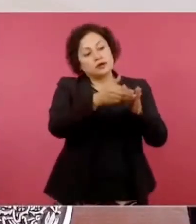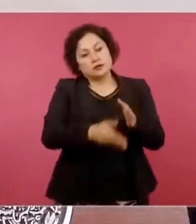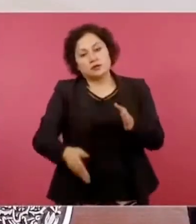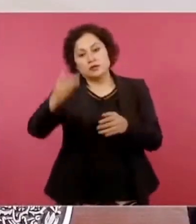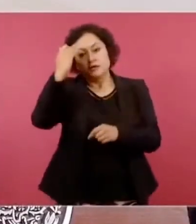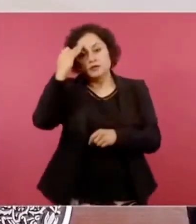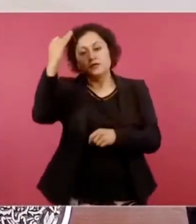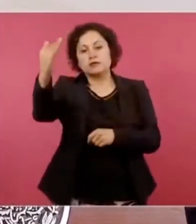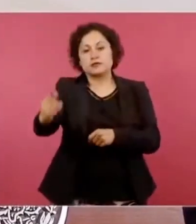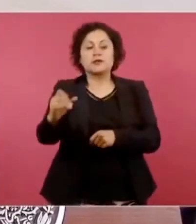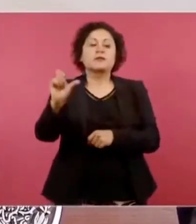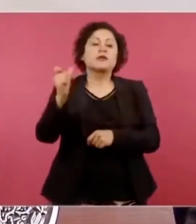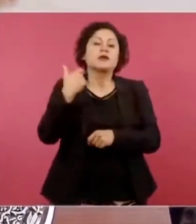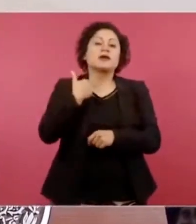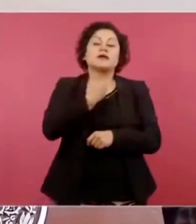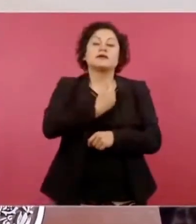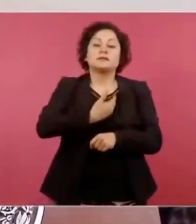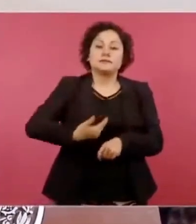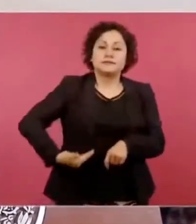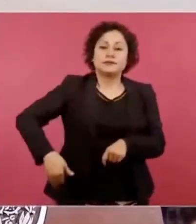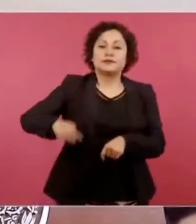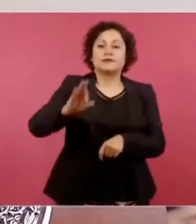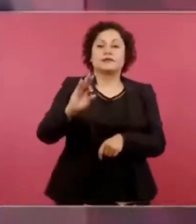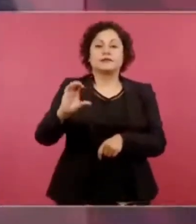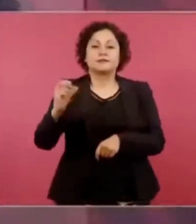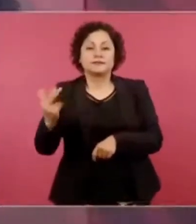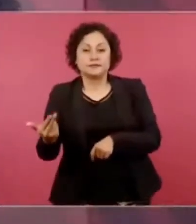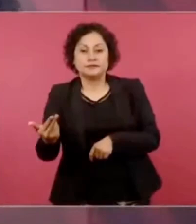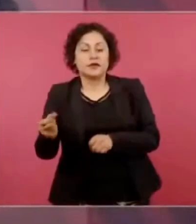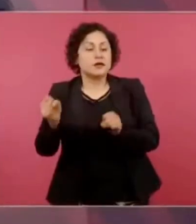para los trabajadores al servicio del Estado,